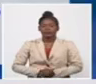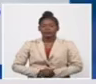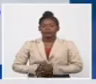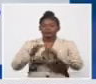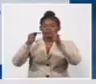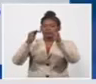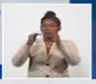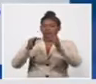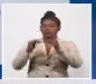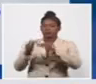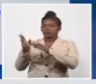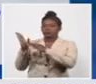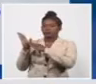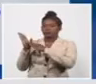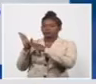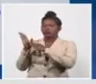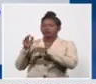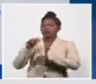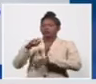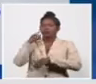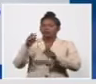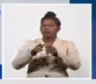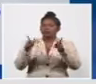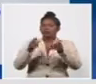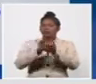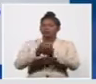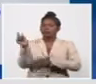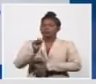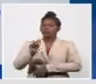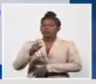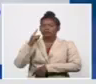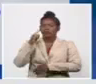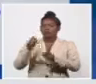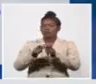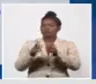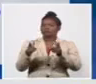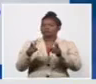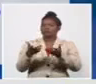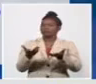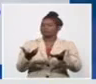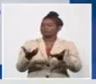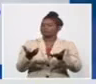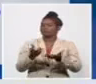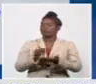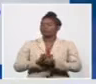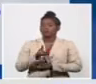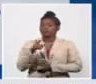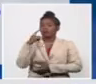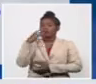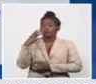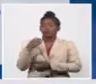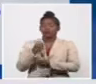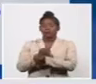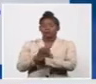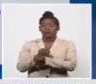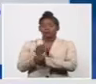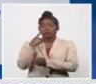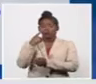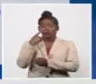incrementa el número de Mayabeque. Hoy se incrementa el número de Mayabeque de forma importante